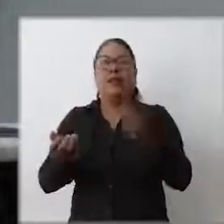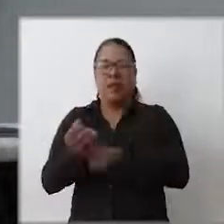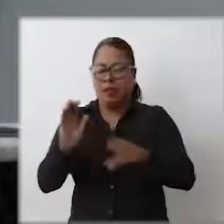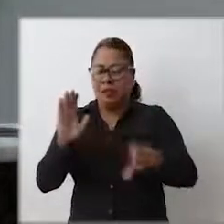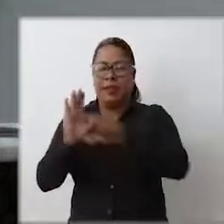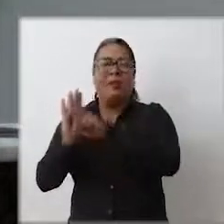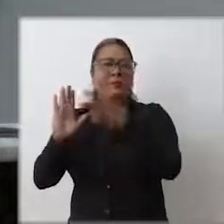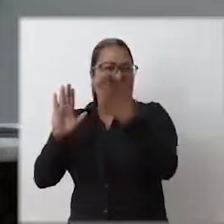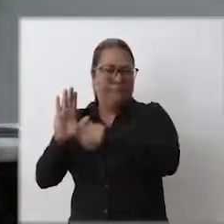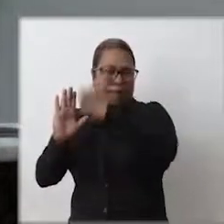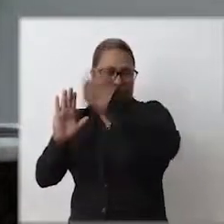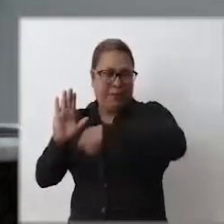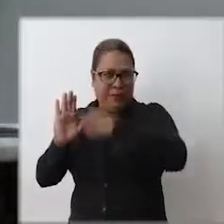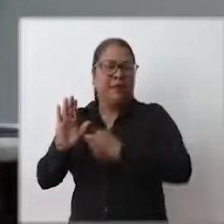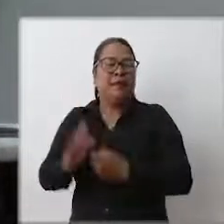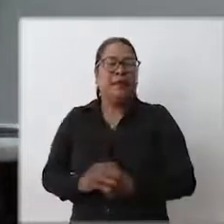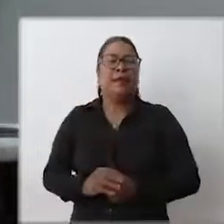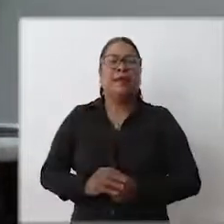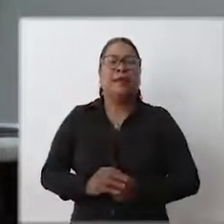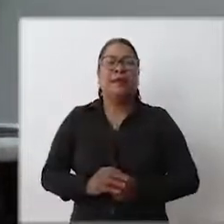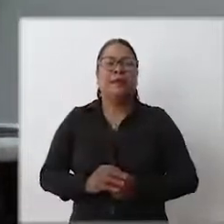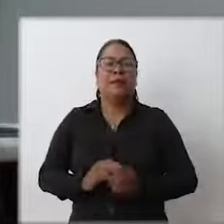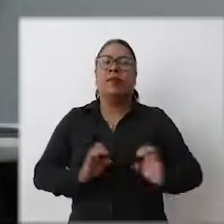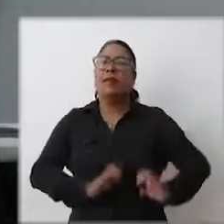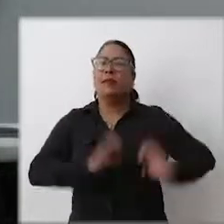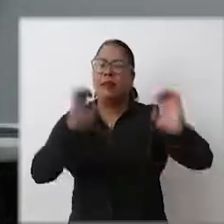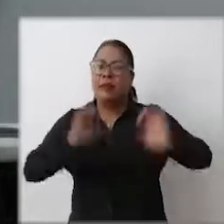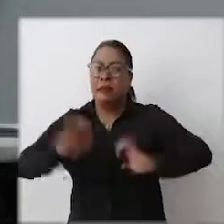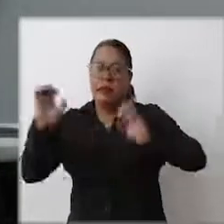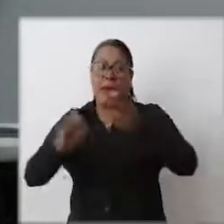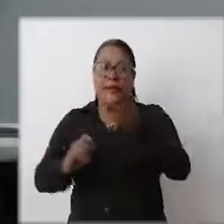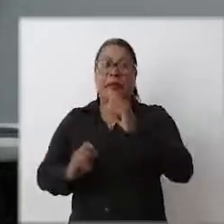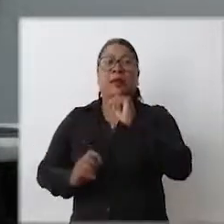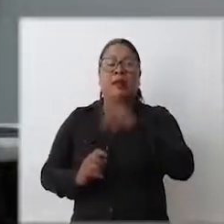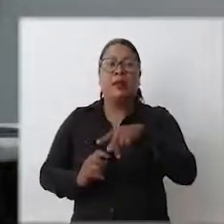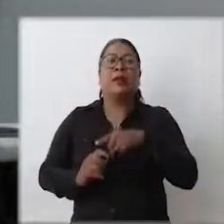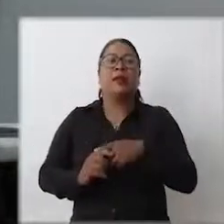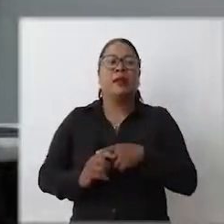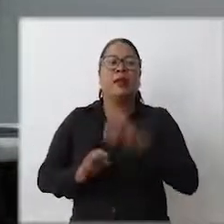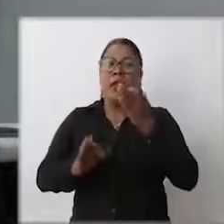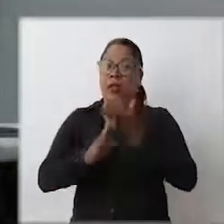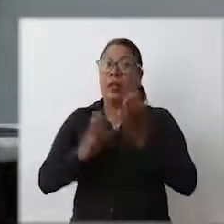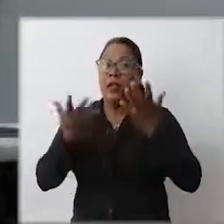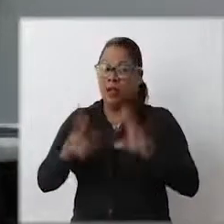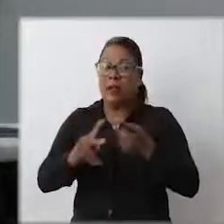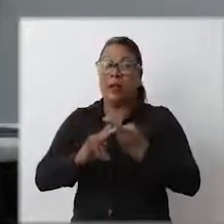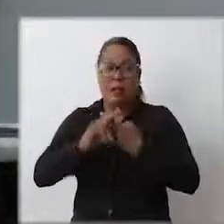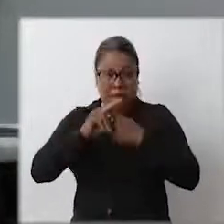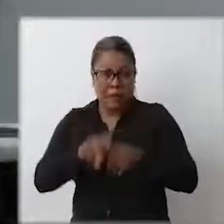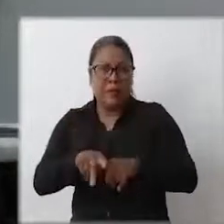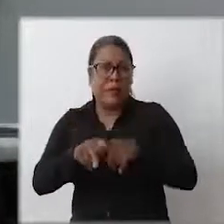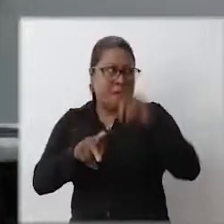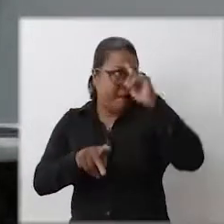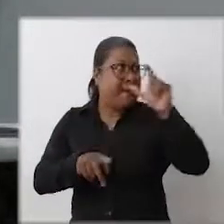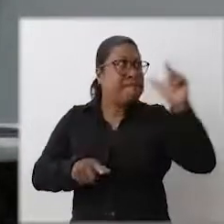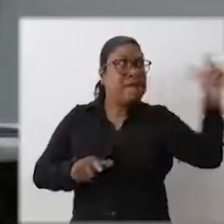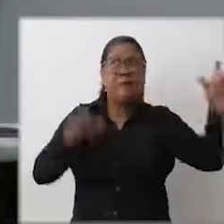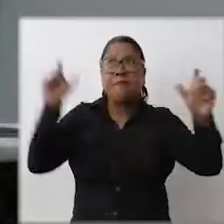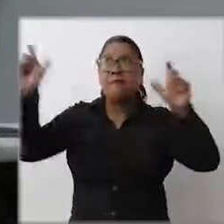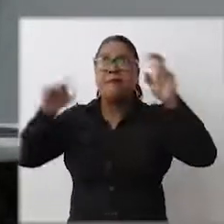en diversos idiomas, etcétera, trabajo que habrá de seguirse realizando más adelante. Yo quisiera que ustedes